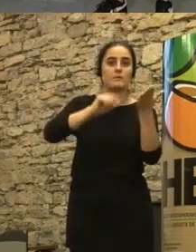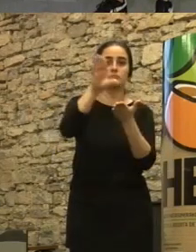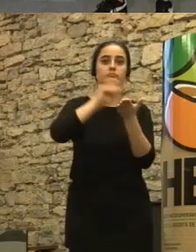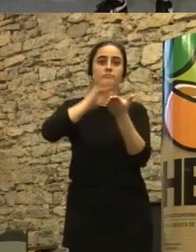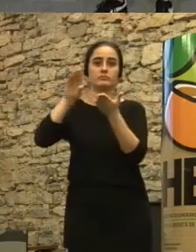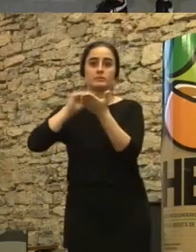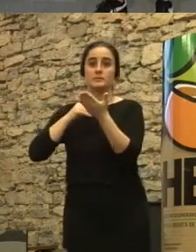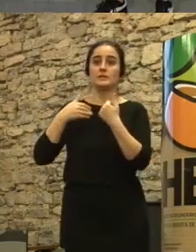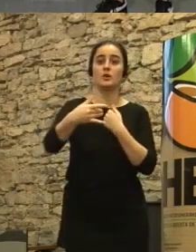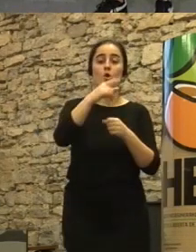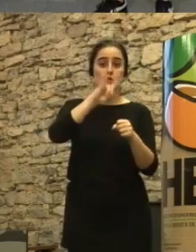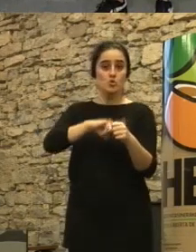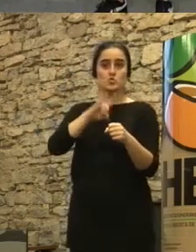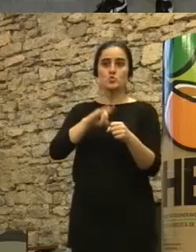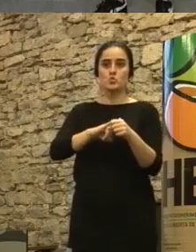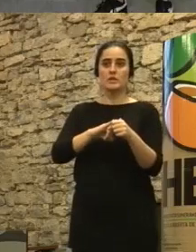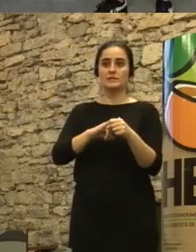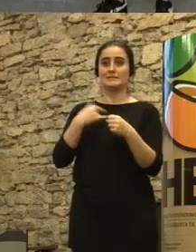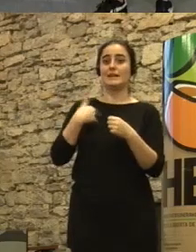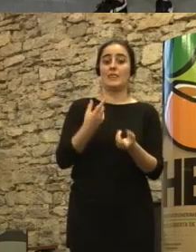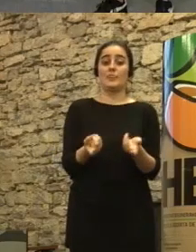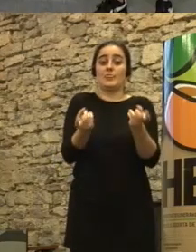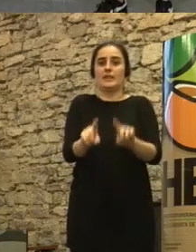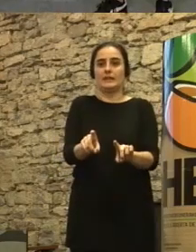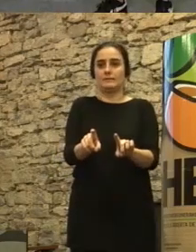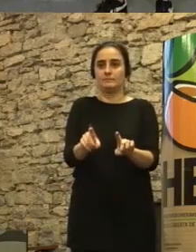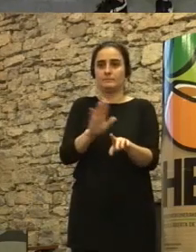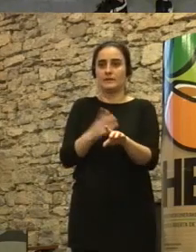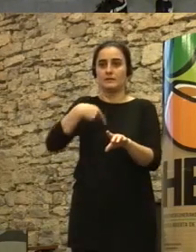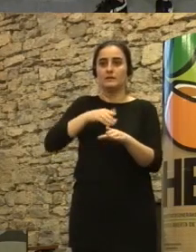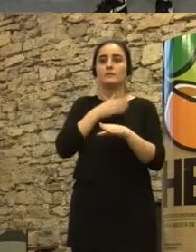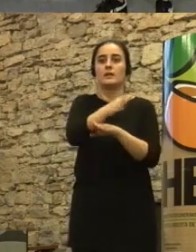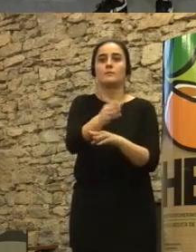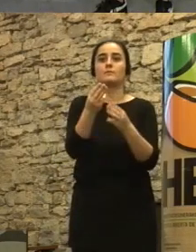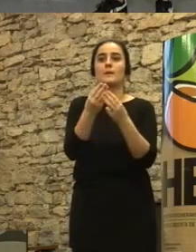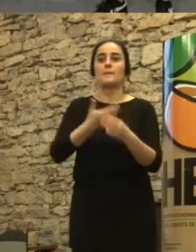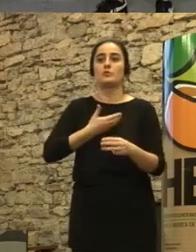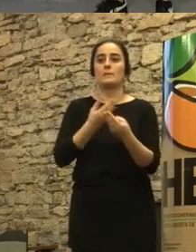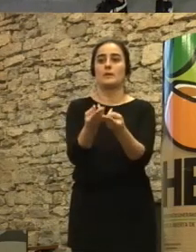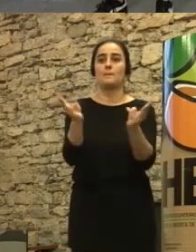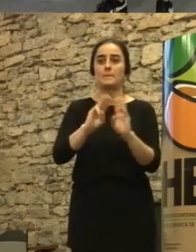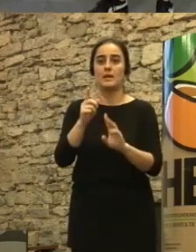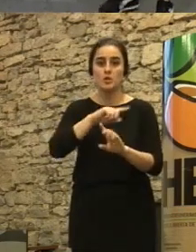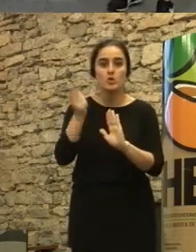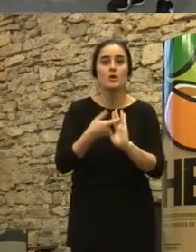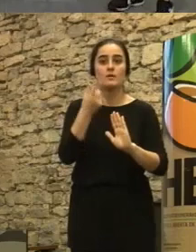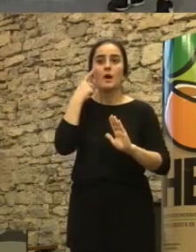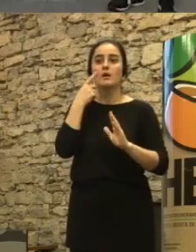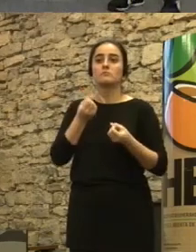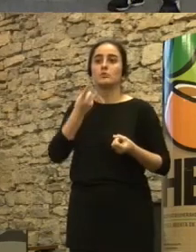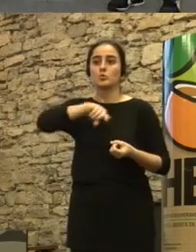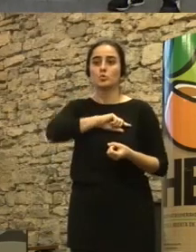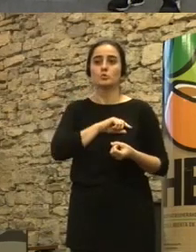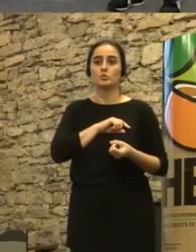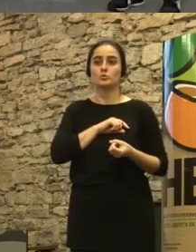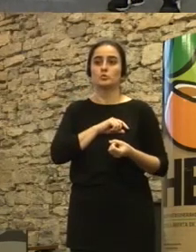ya, el lunes, nos han citado para que vayamos al pleno del ayuntamiento, para que expongamos